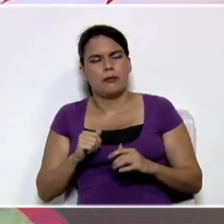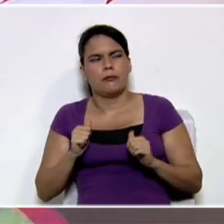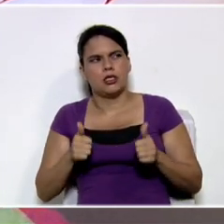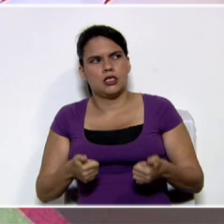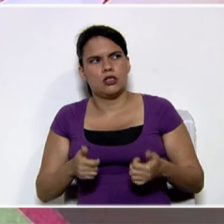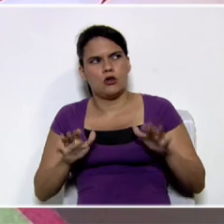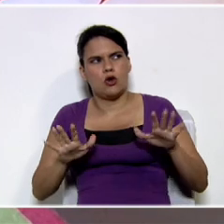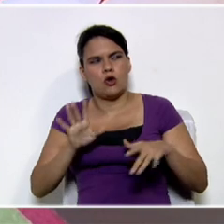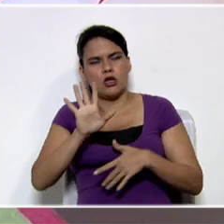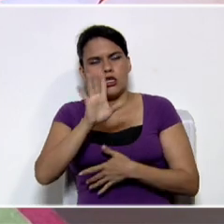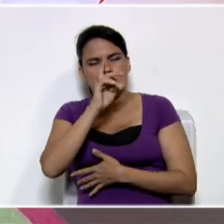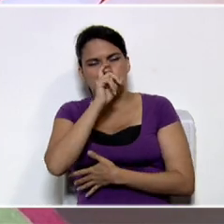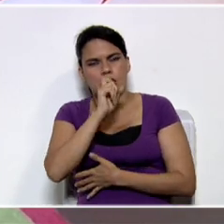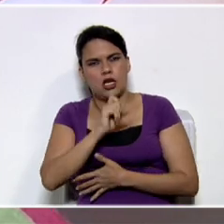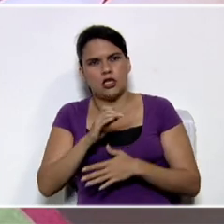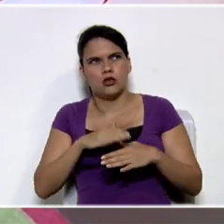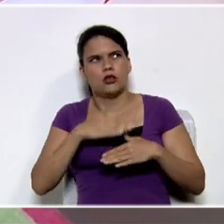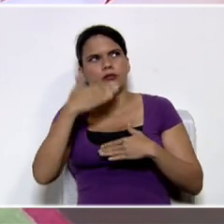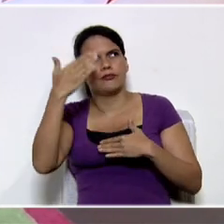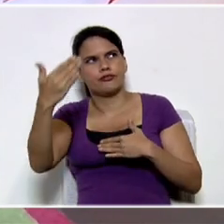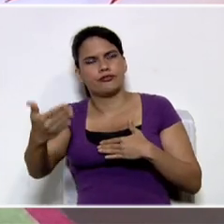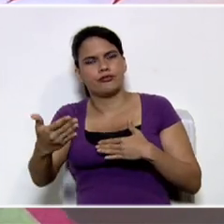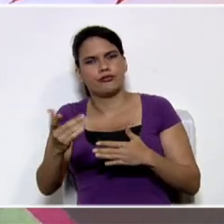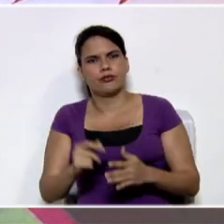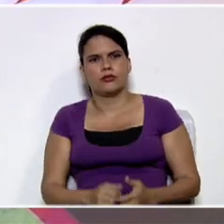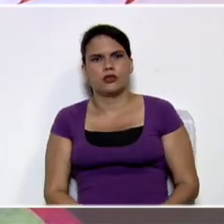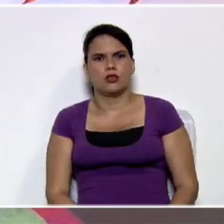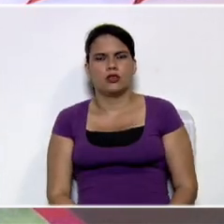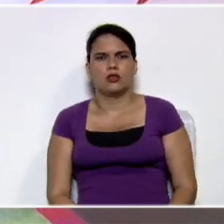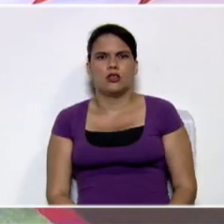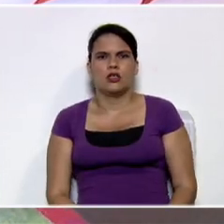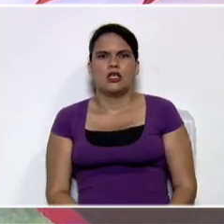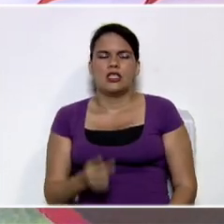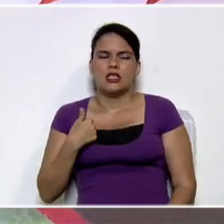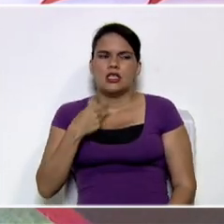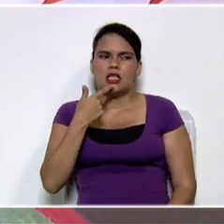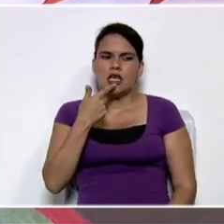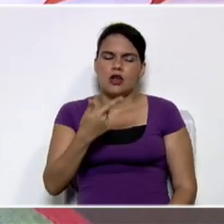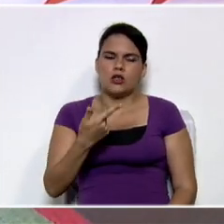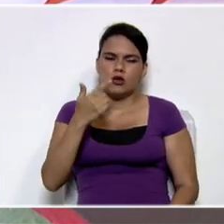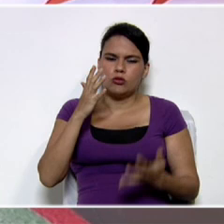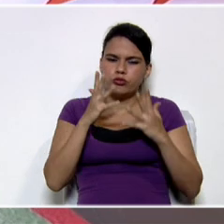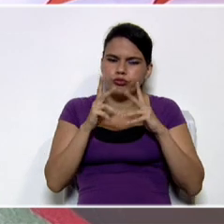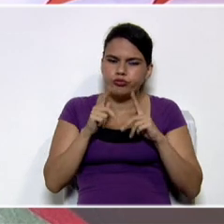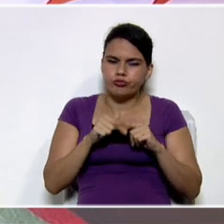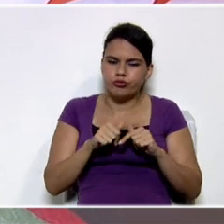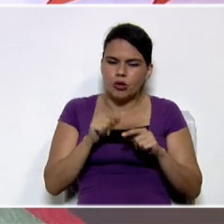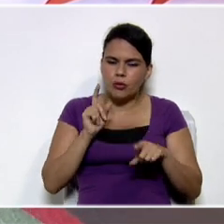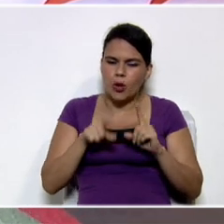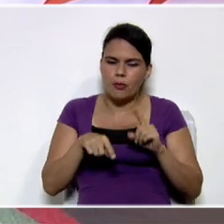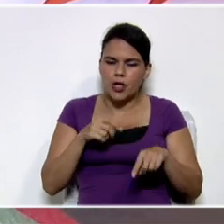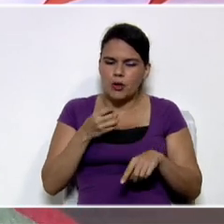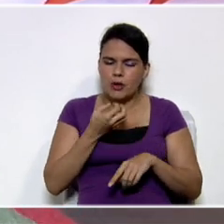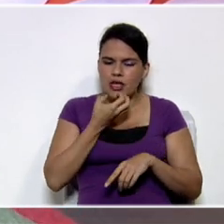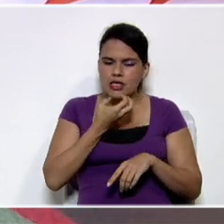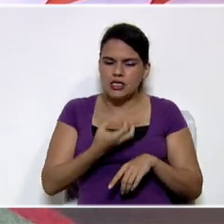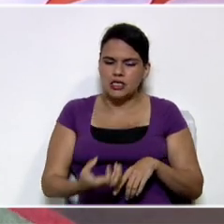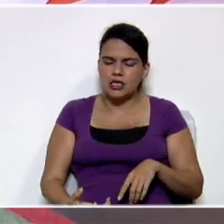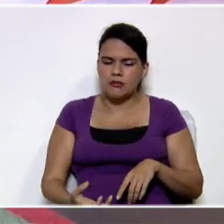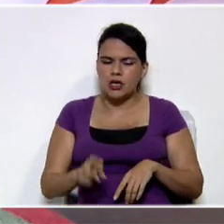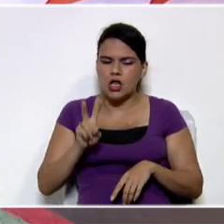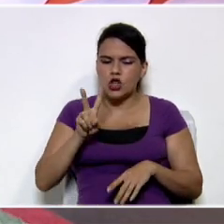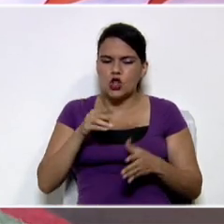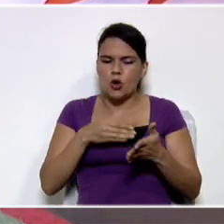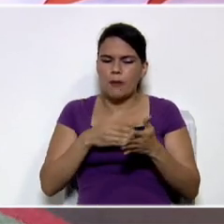adelante. Hay un dato importante: según el último censo, estaríamos hablando ya para diciembre del 2015, la